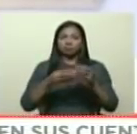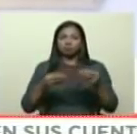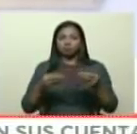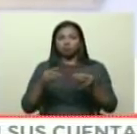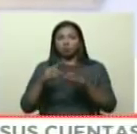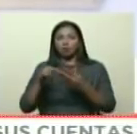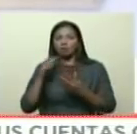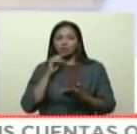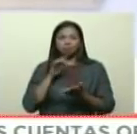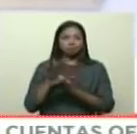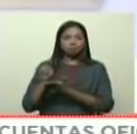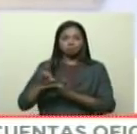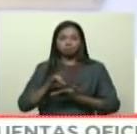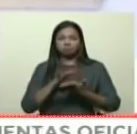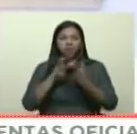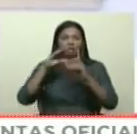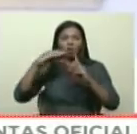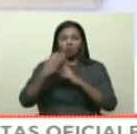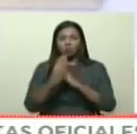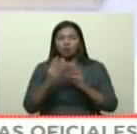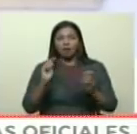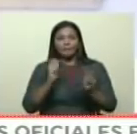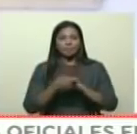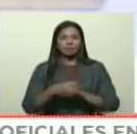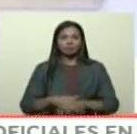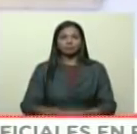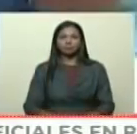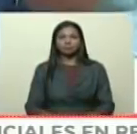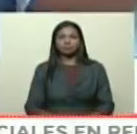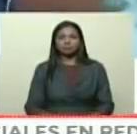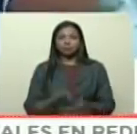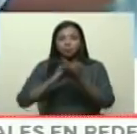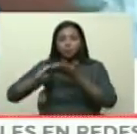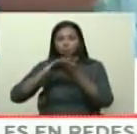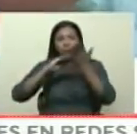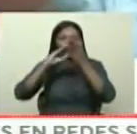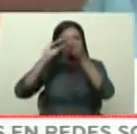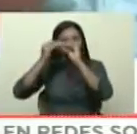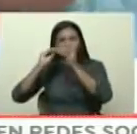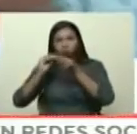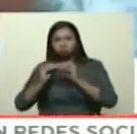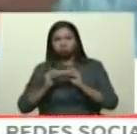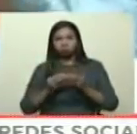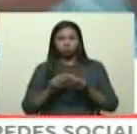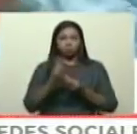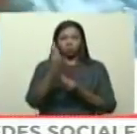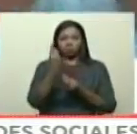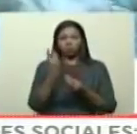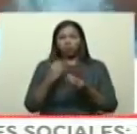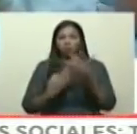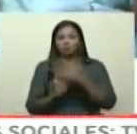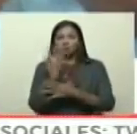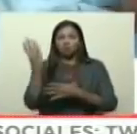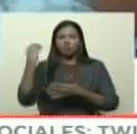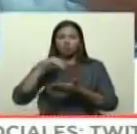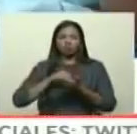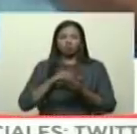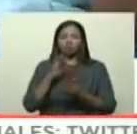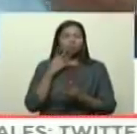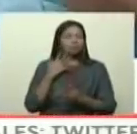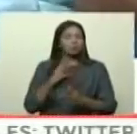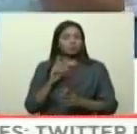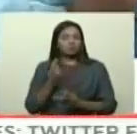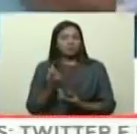lo que tenga que ser cambiado en la cultura. Renovar todo lo que haya que renovar, refundar todo lo que haya que refundar,